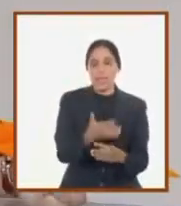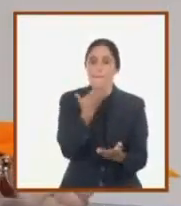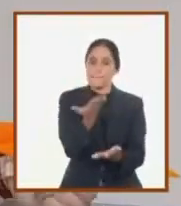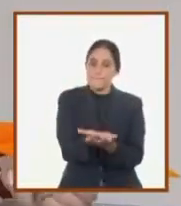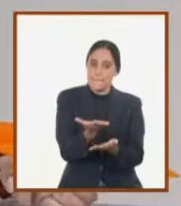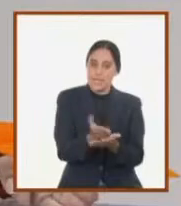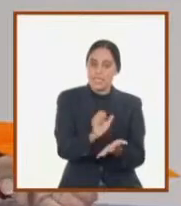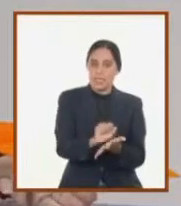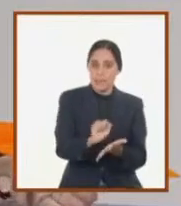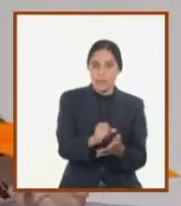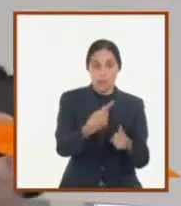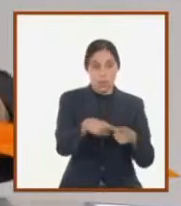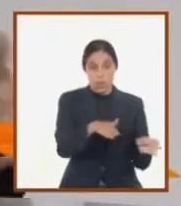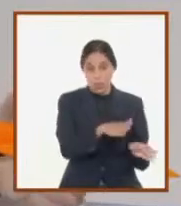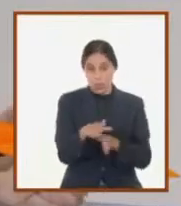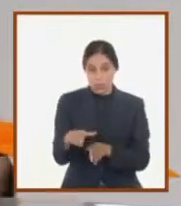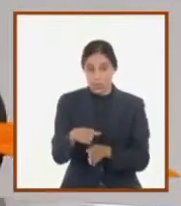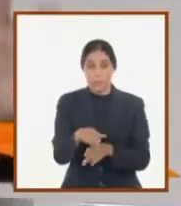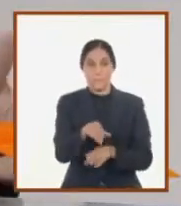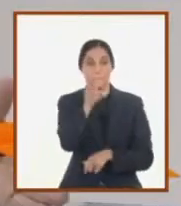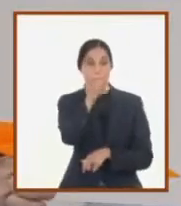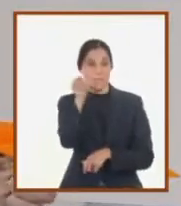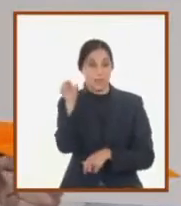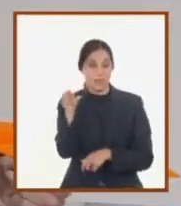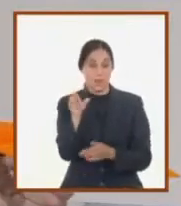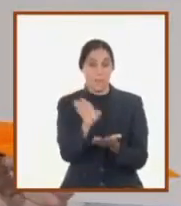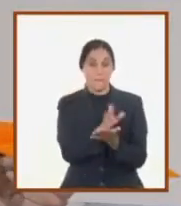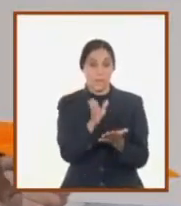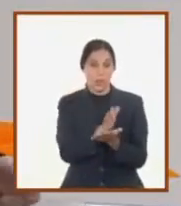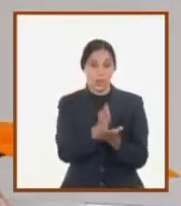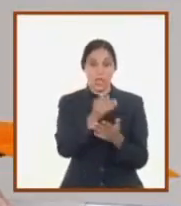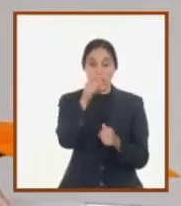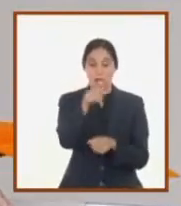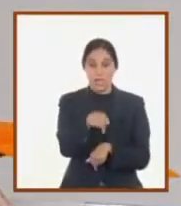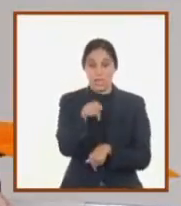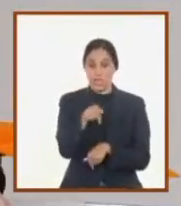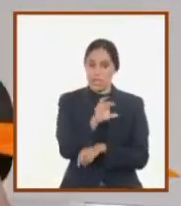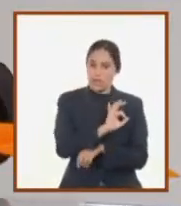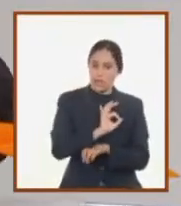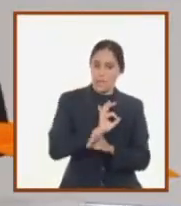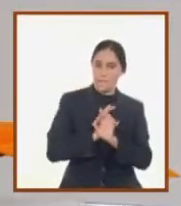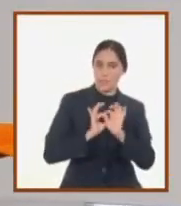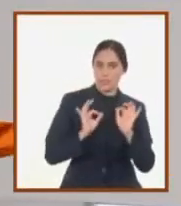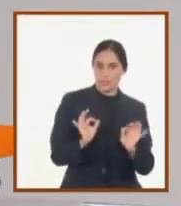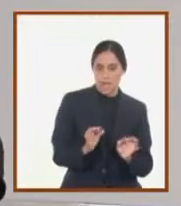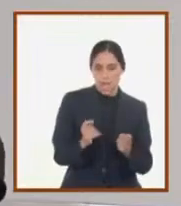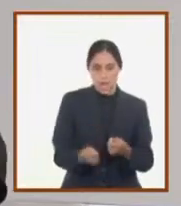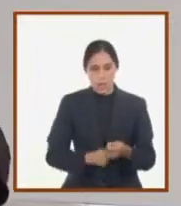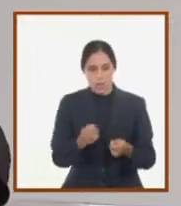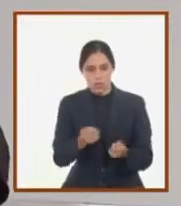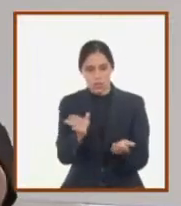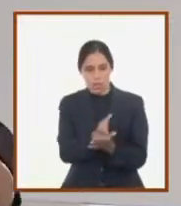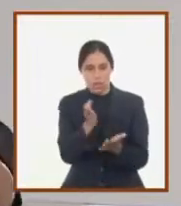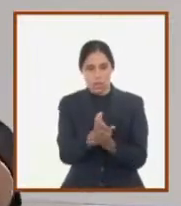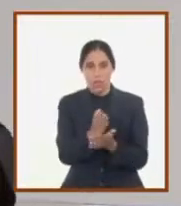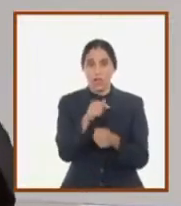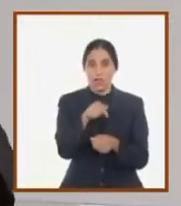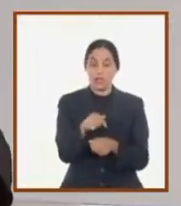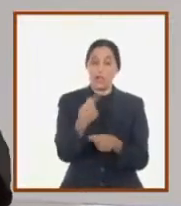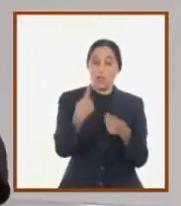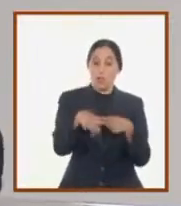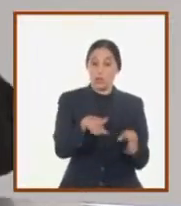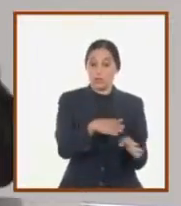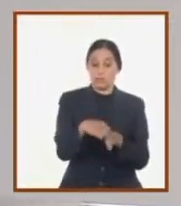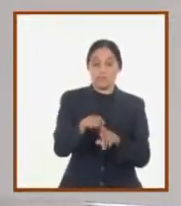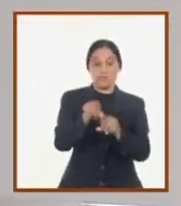biblioteca que es una biblioteca especializada con de libros de la temática de esta etapa de la lucha Revolucionaria y bueno el área de informática